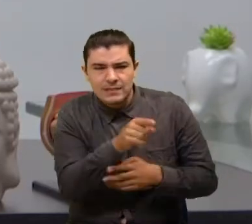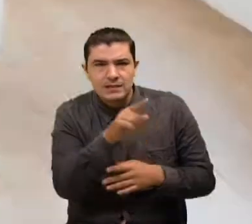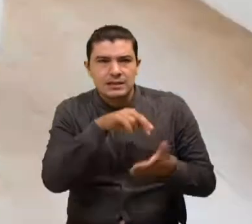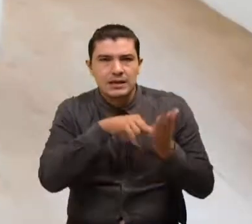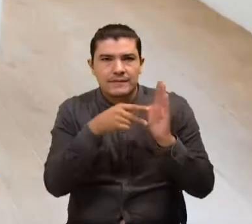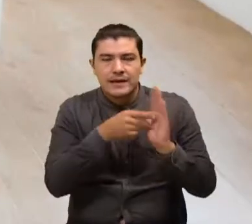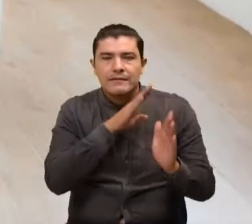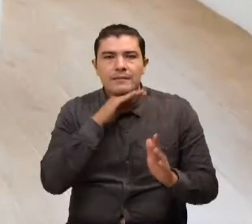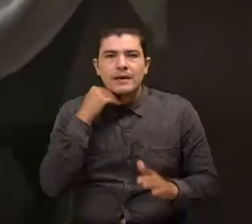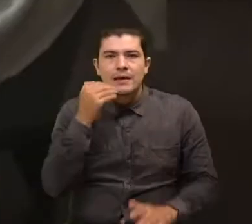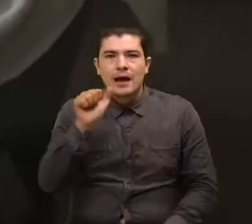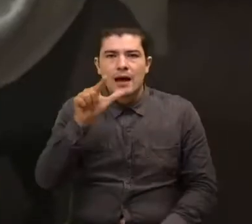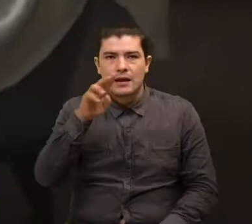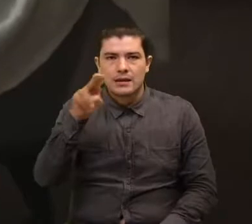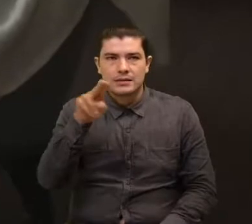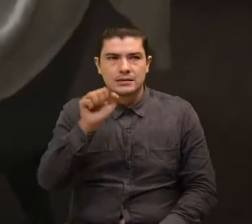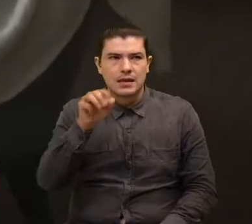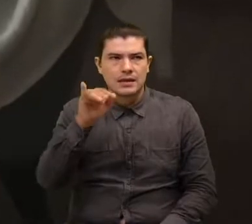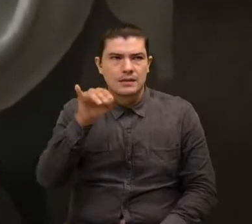complicaciones.